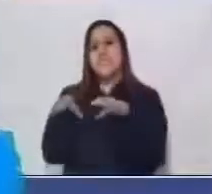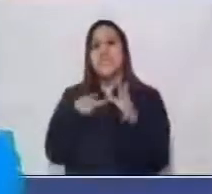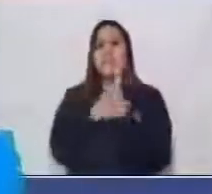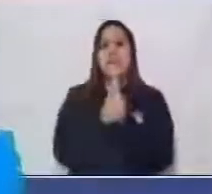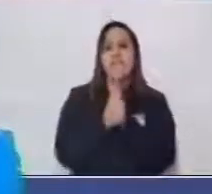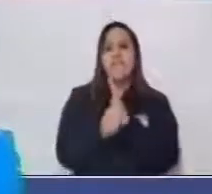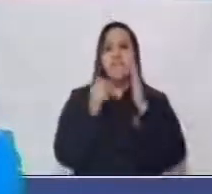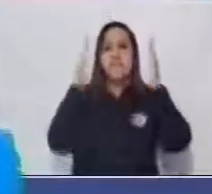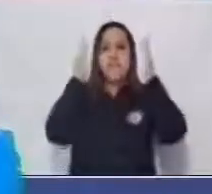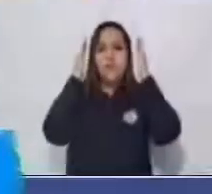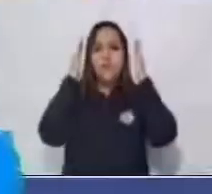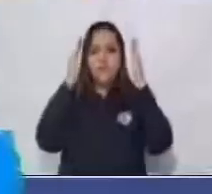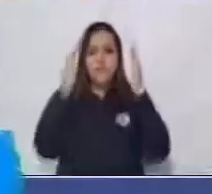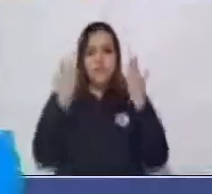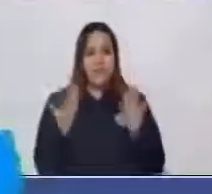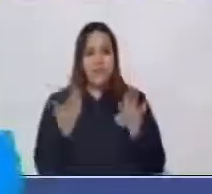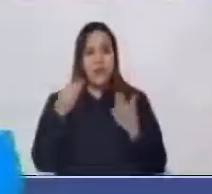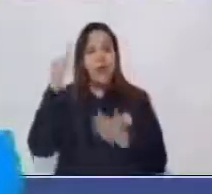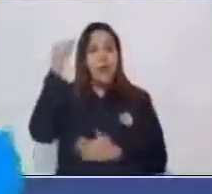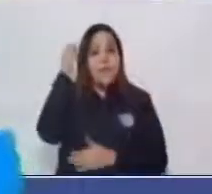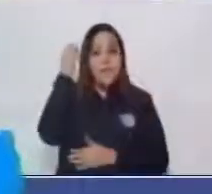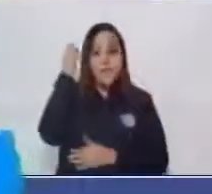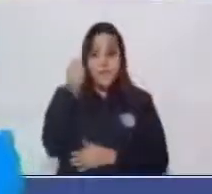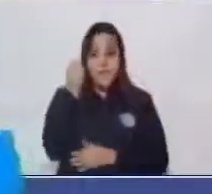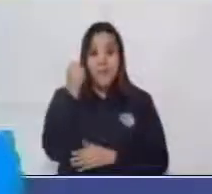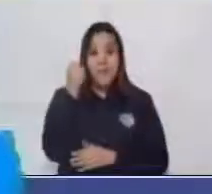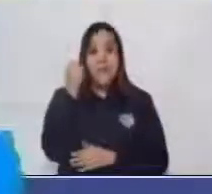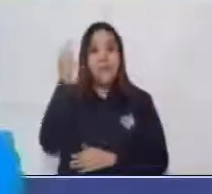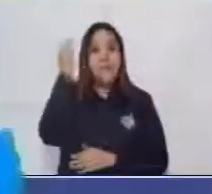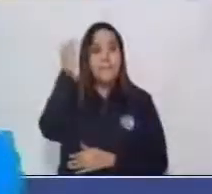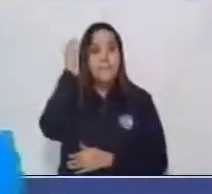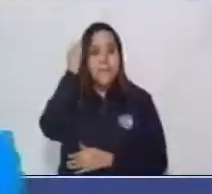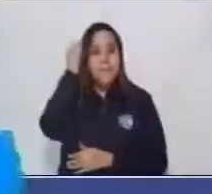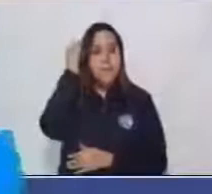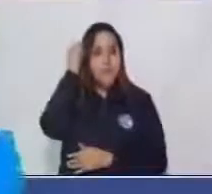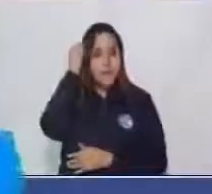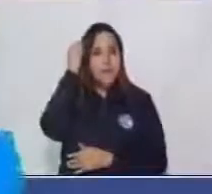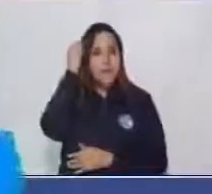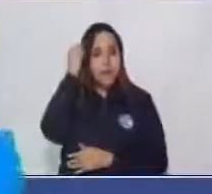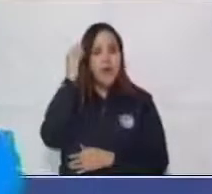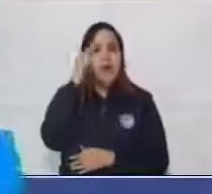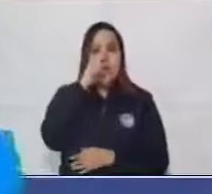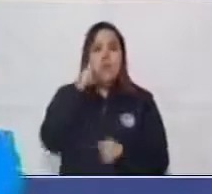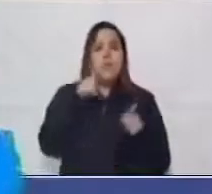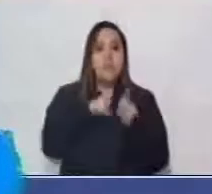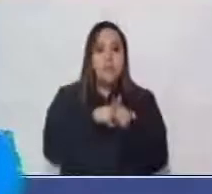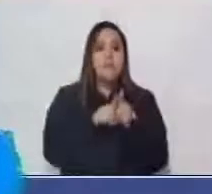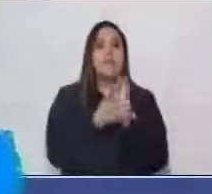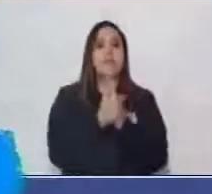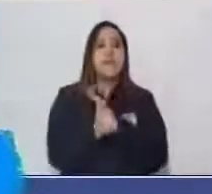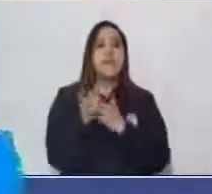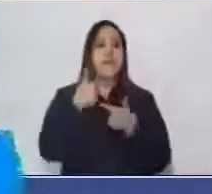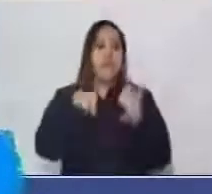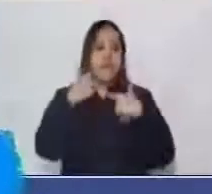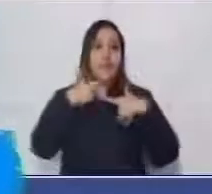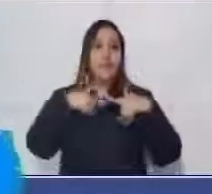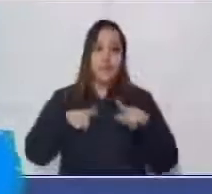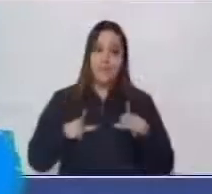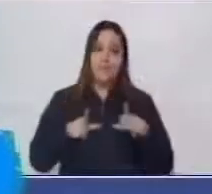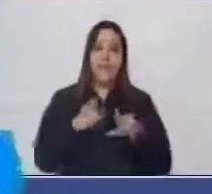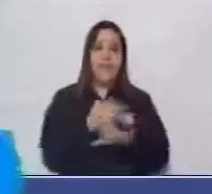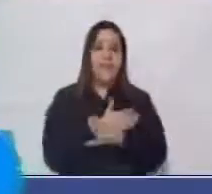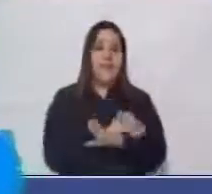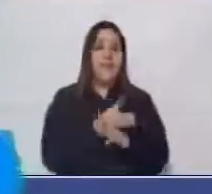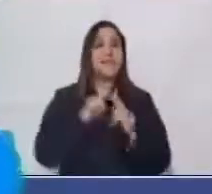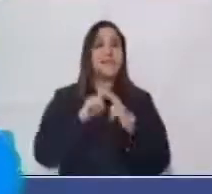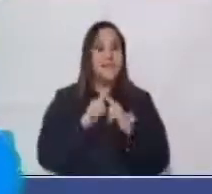la atención, la memoria, el pensamiento lógico y la habilidad lingüística. Y antes de